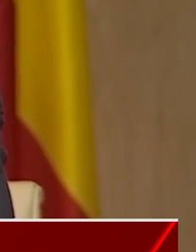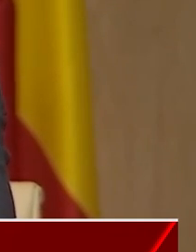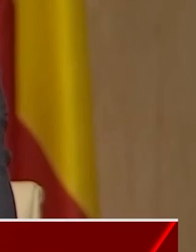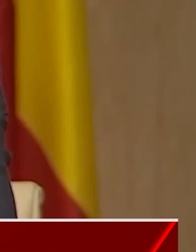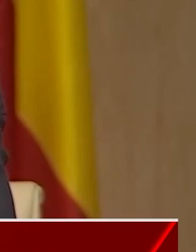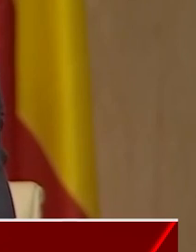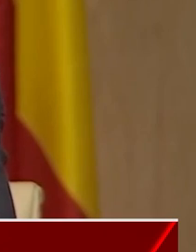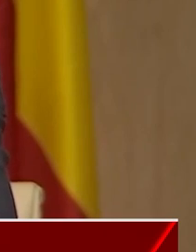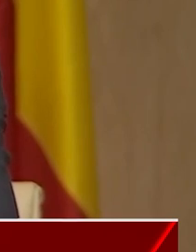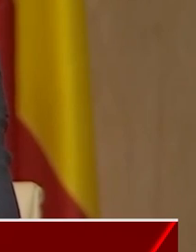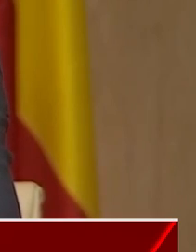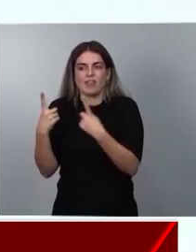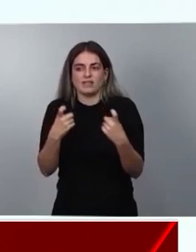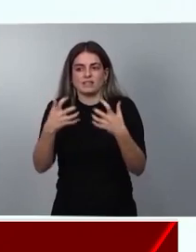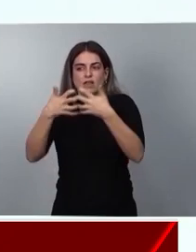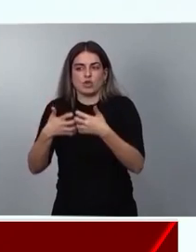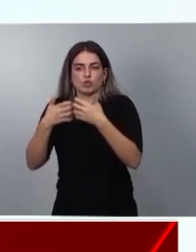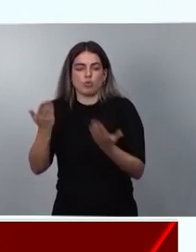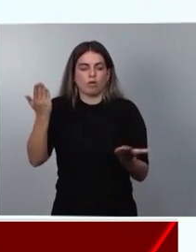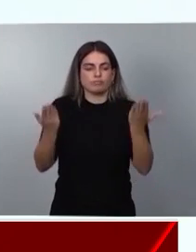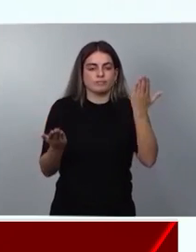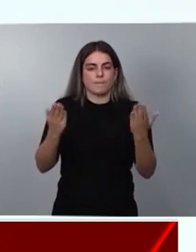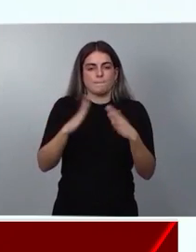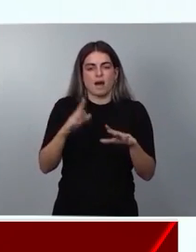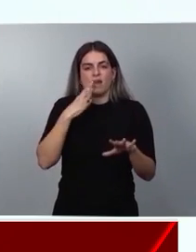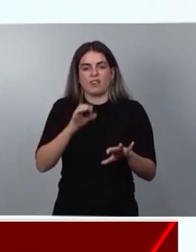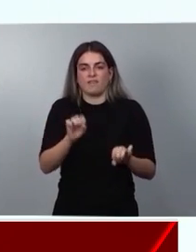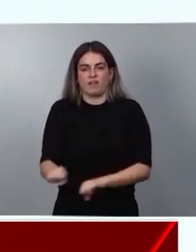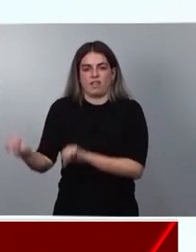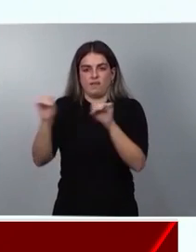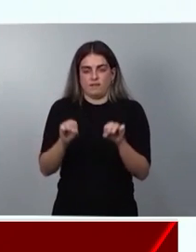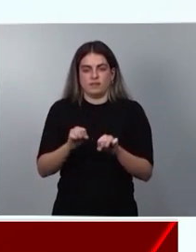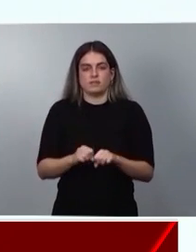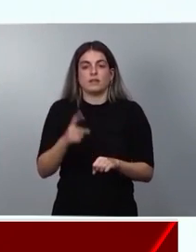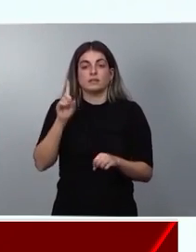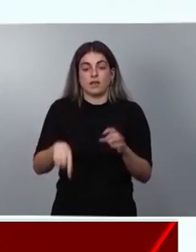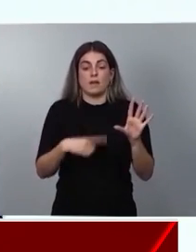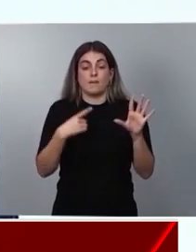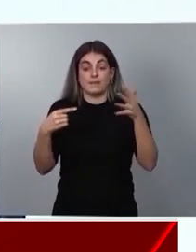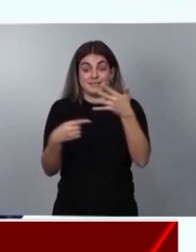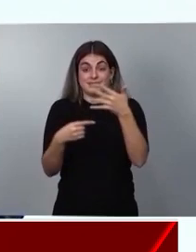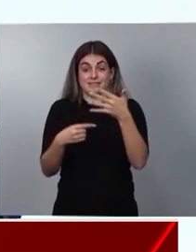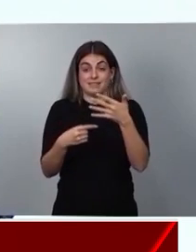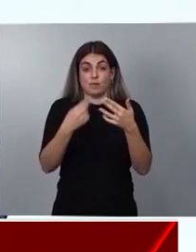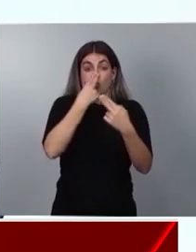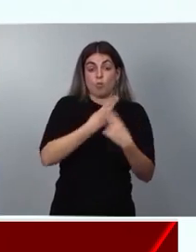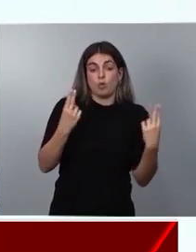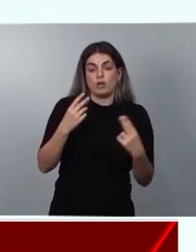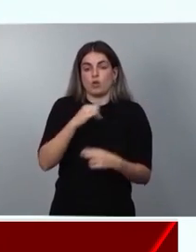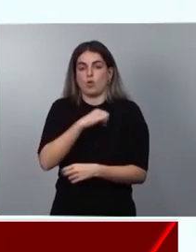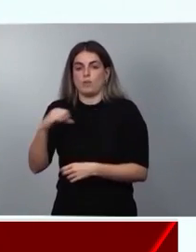más influyentes que otros, y más reveladores, que las nuevas